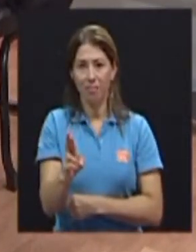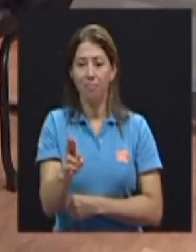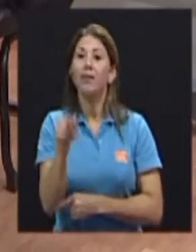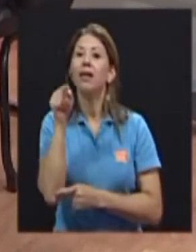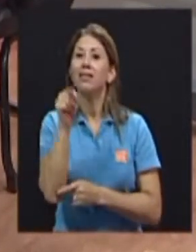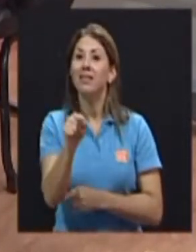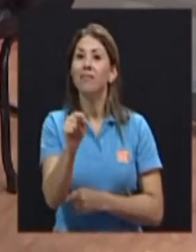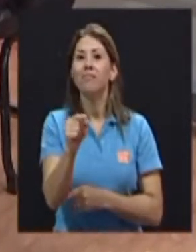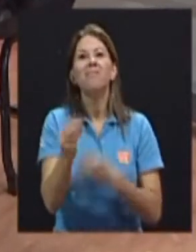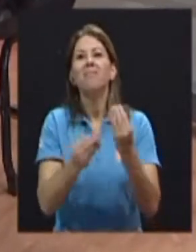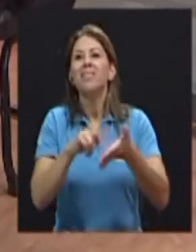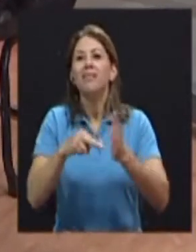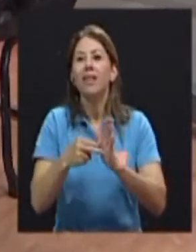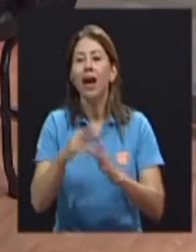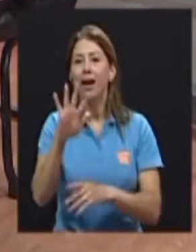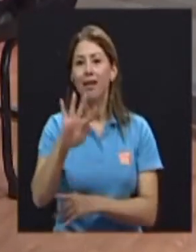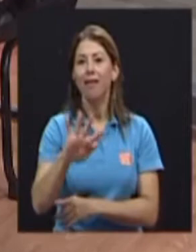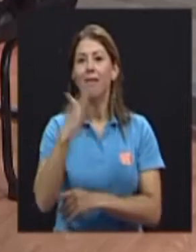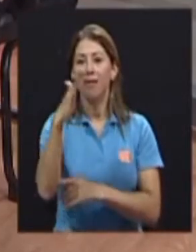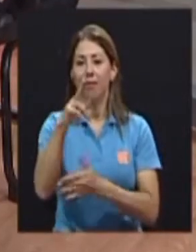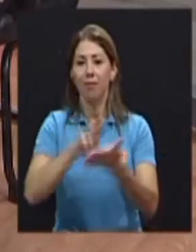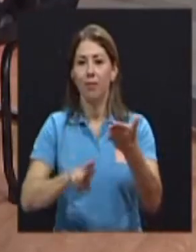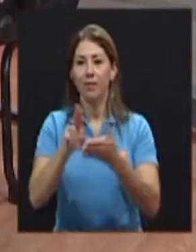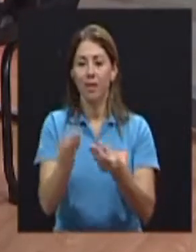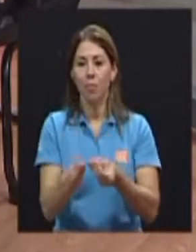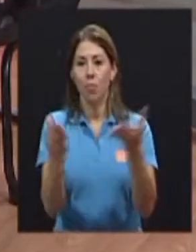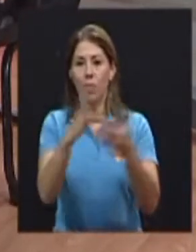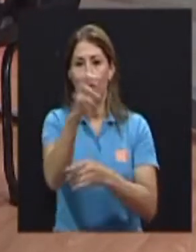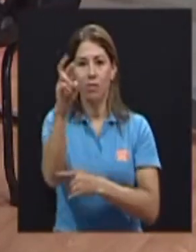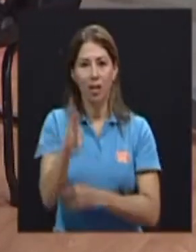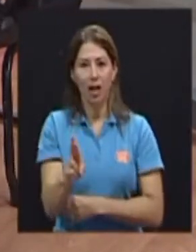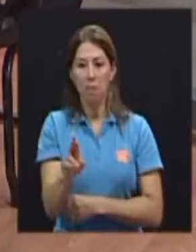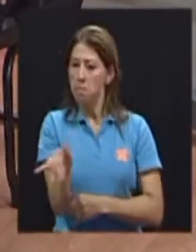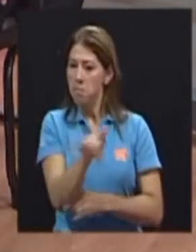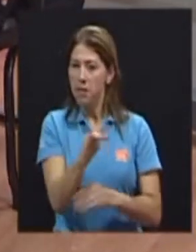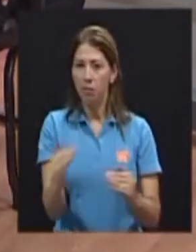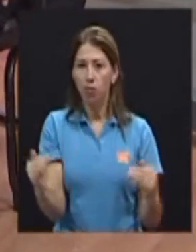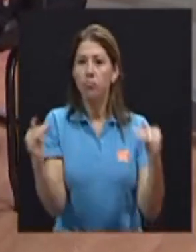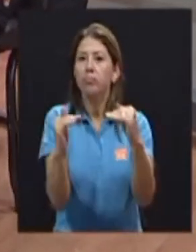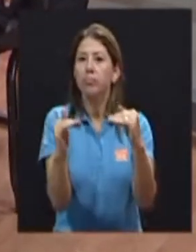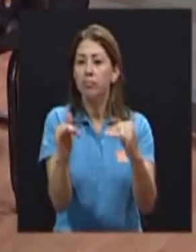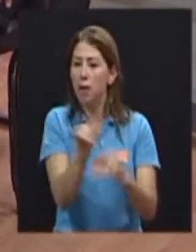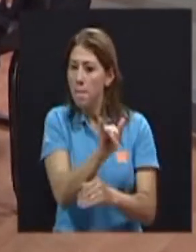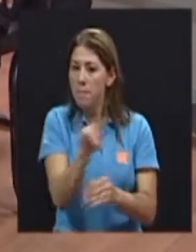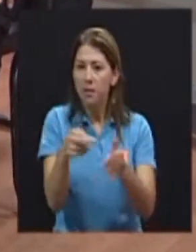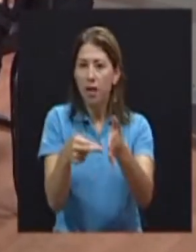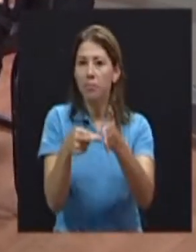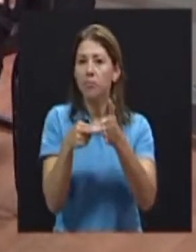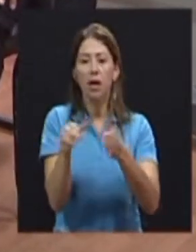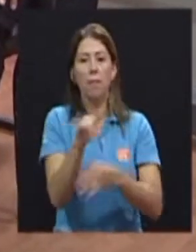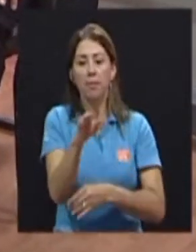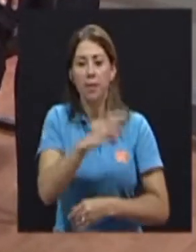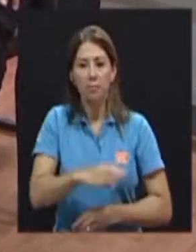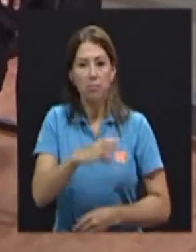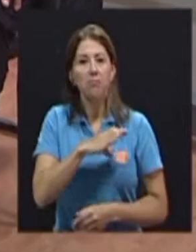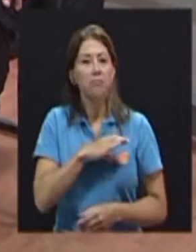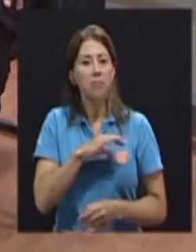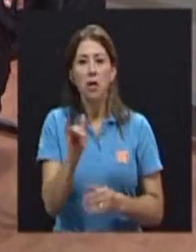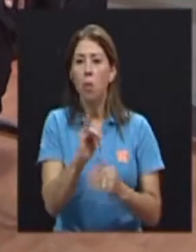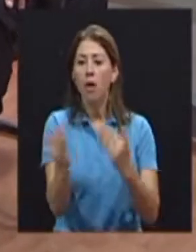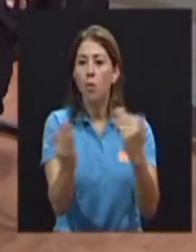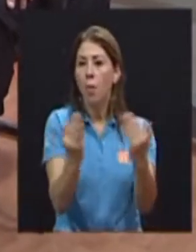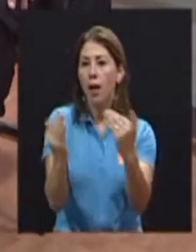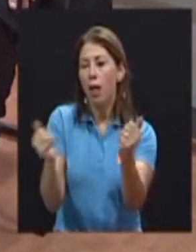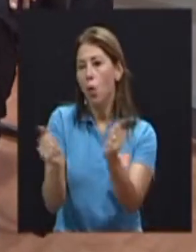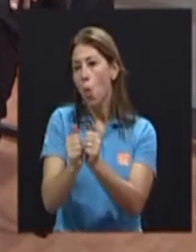la quinta universidad pública de Costa Rica, con el mismo estatus, las mismas condiciones, las mismas características de las otras